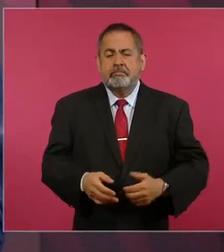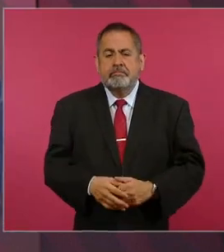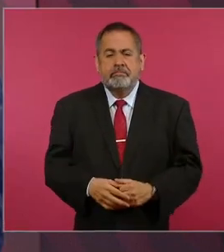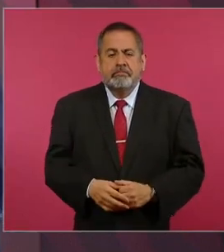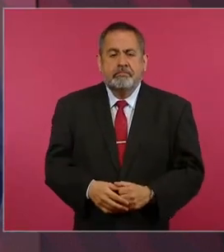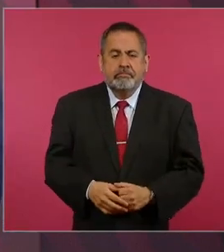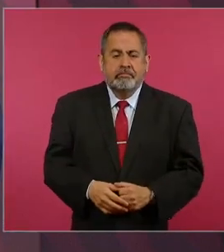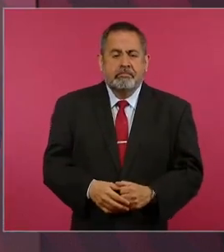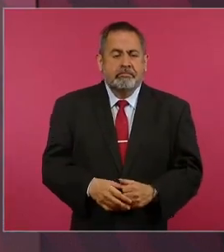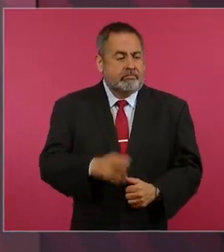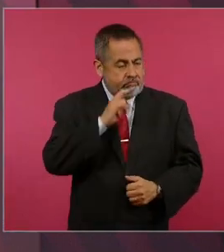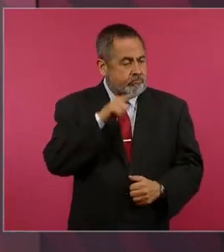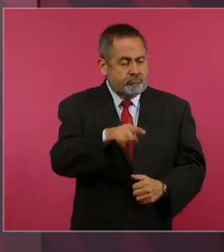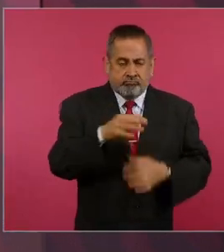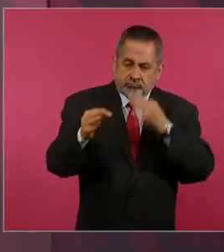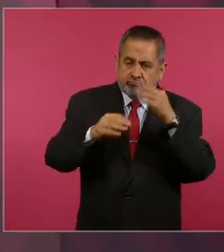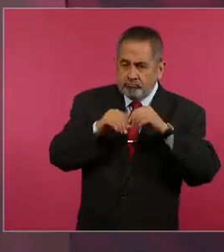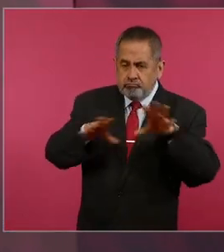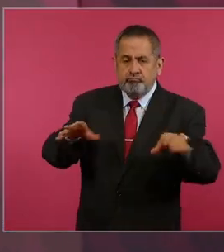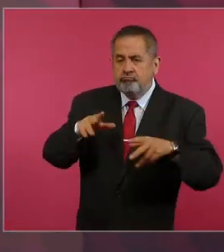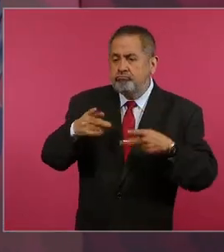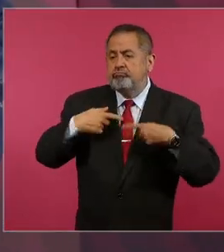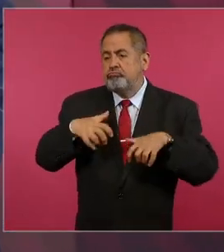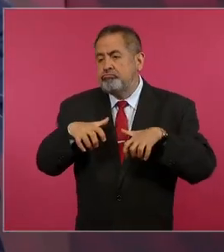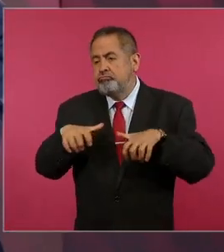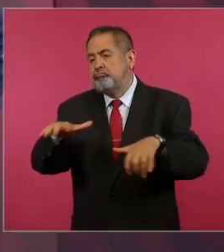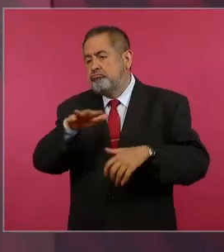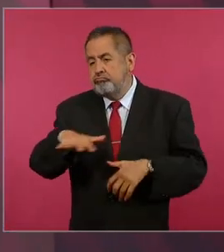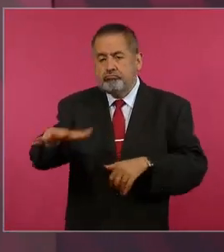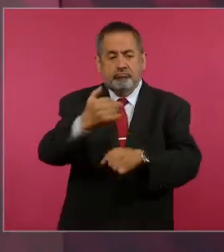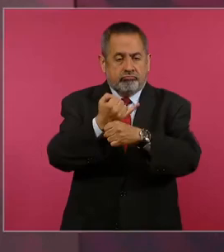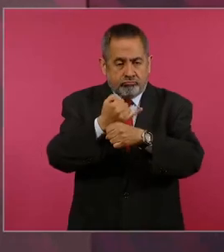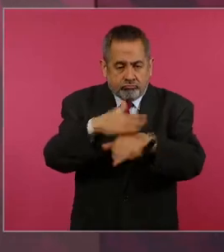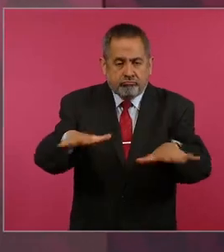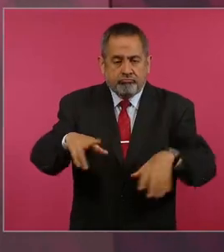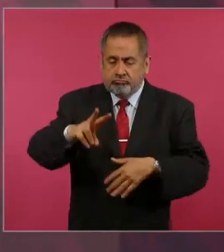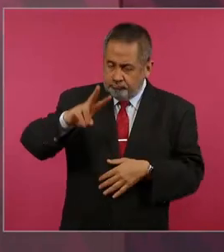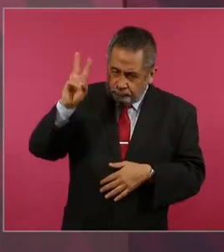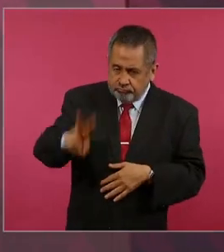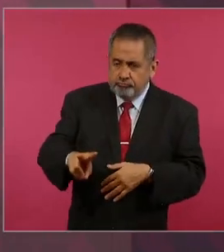se garantiza el derecho del pueblo a la información